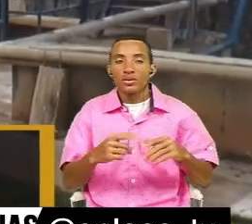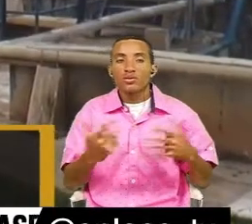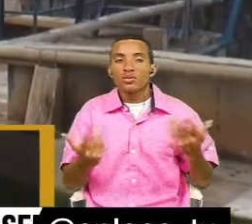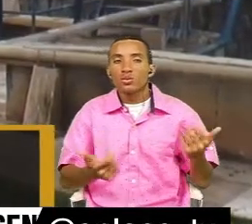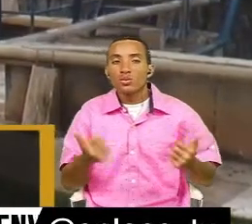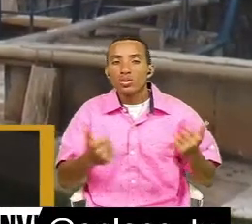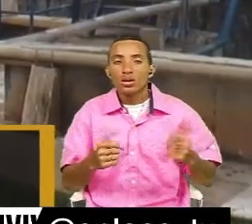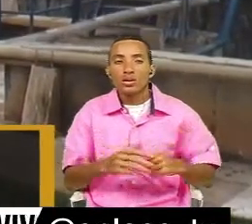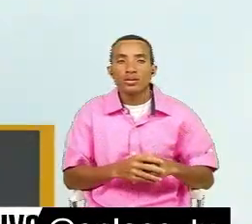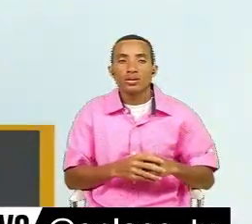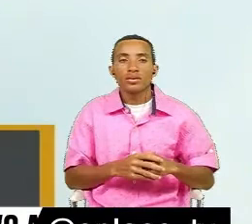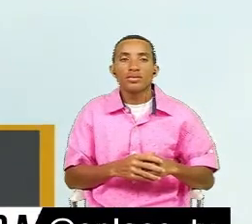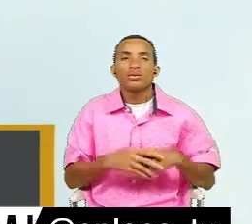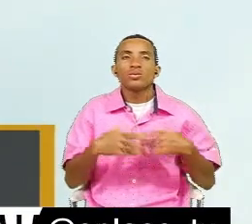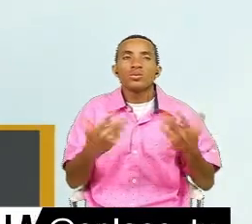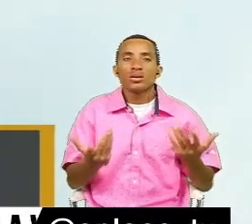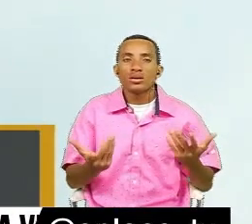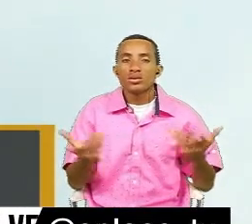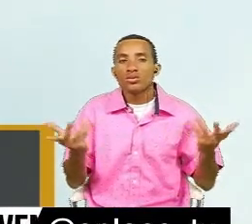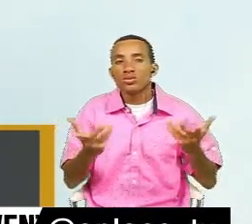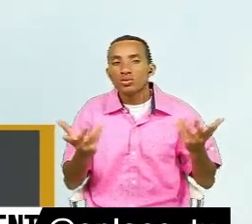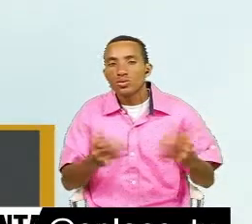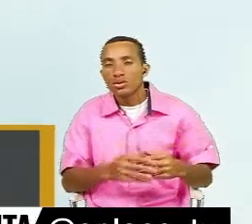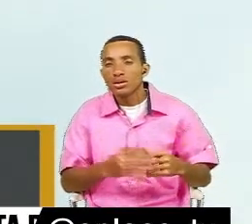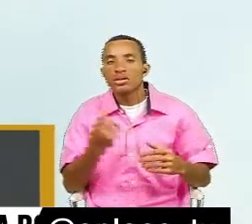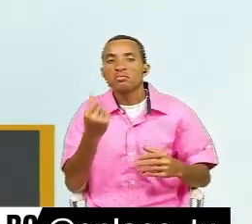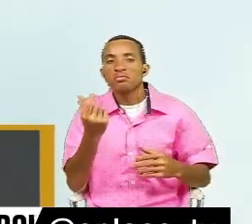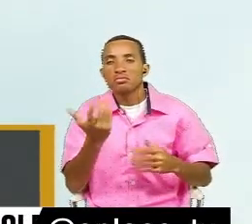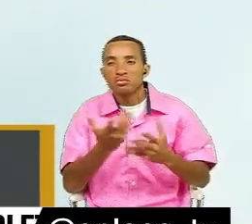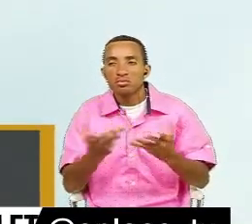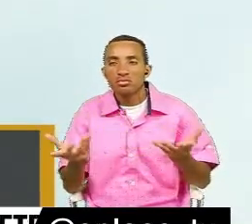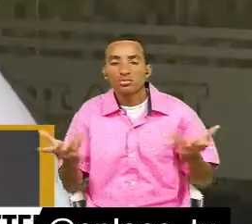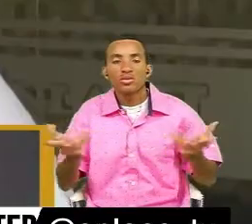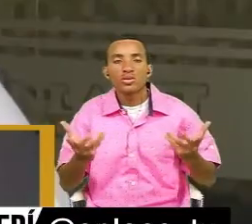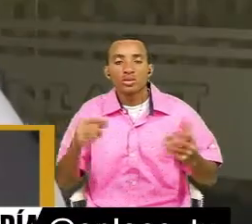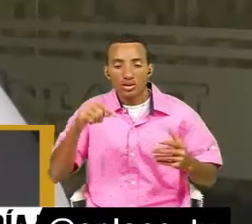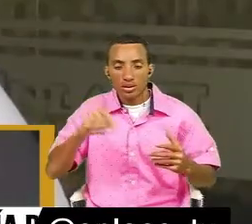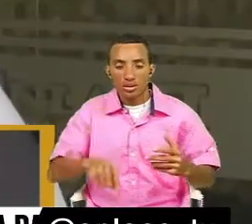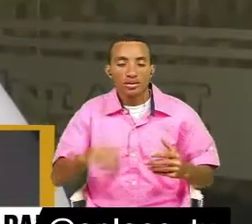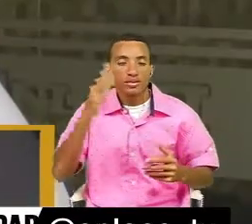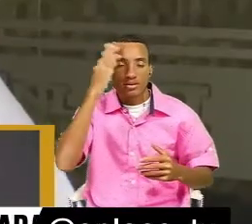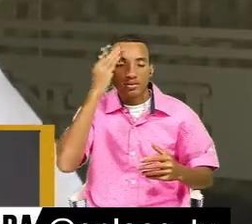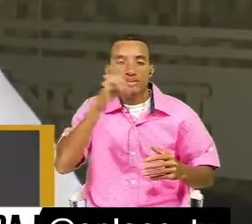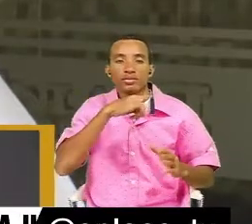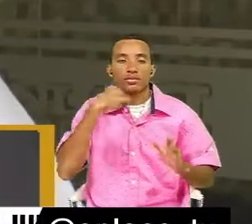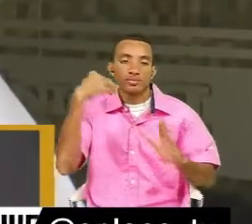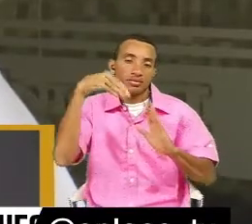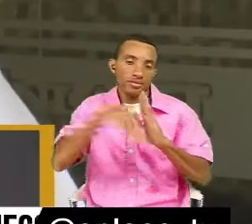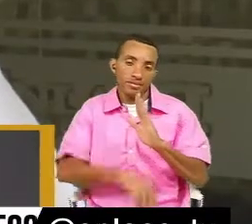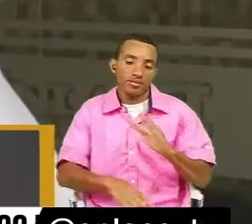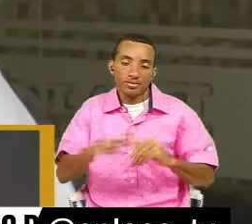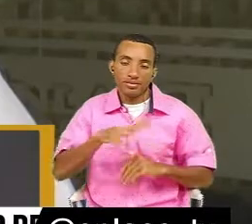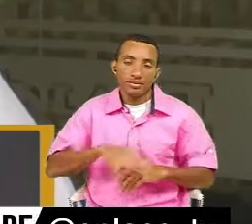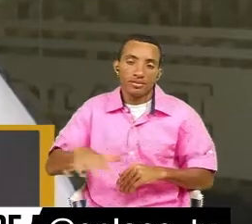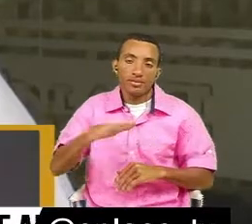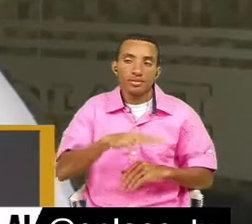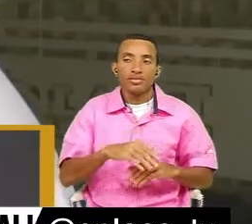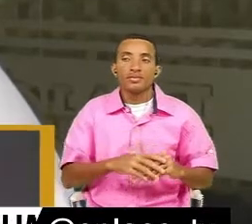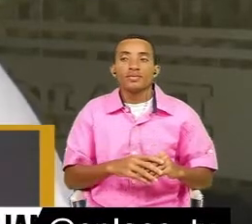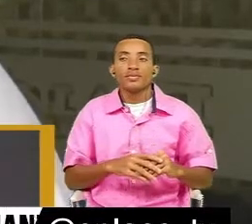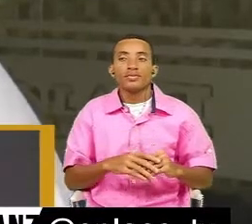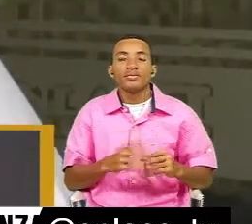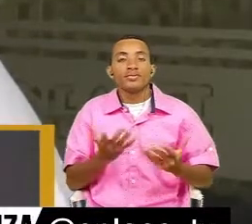qué recursos, no hablan de qué sector. Tenemos en cuenta que el municipio actualmente encuentra en una crisis económica que no puede llegar a generar